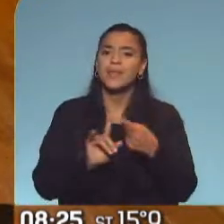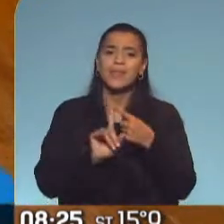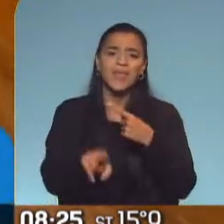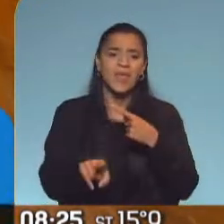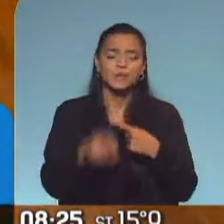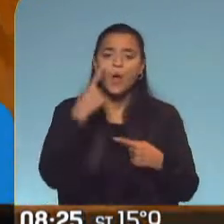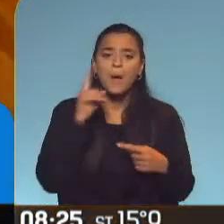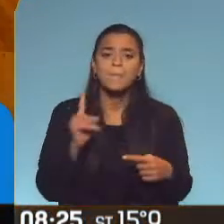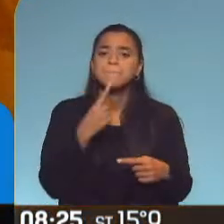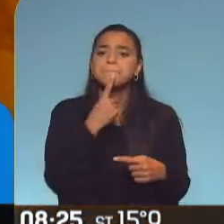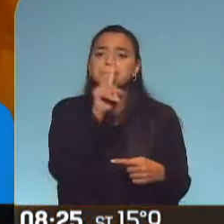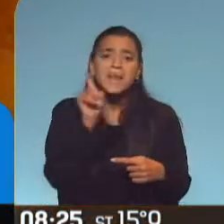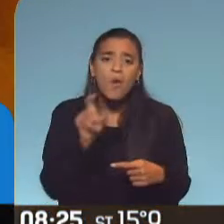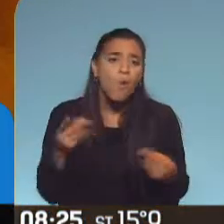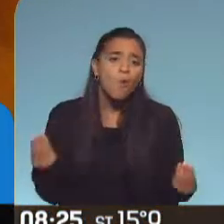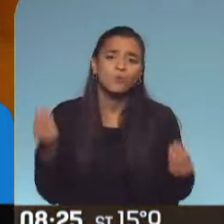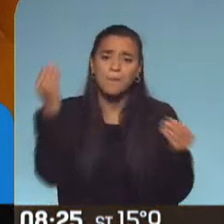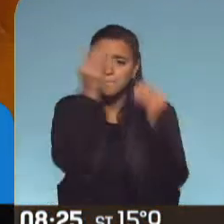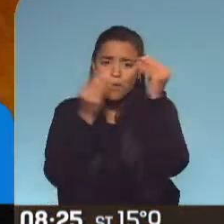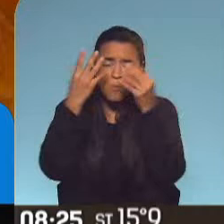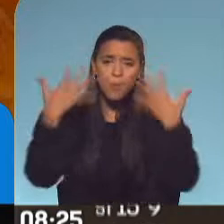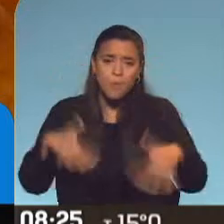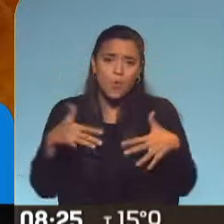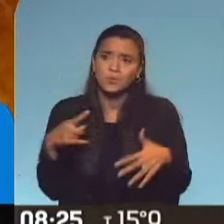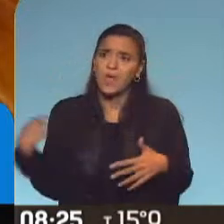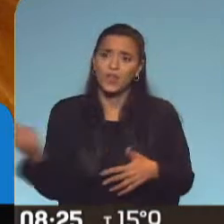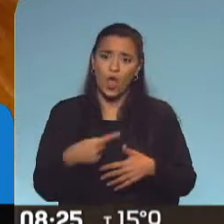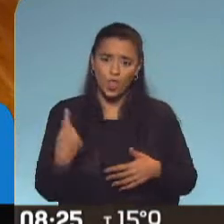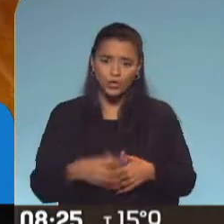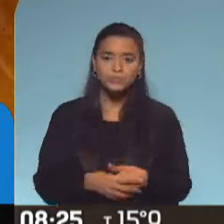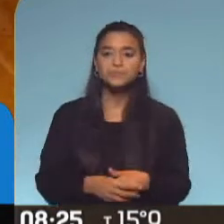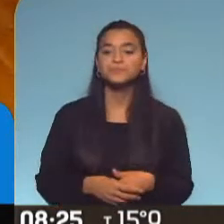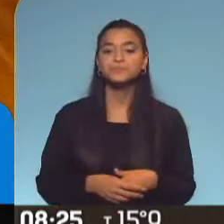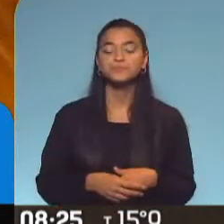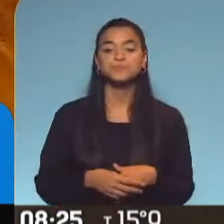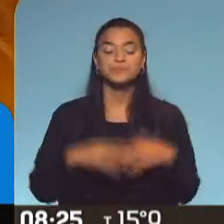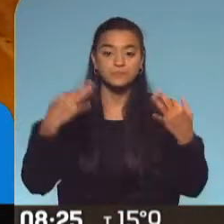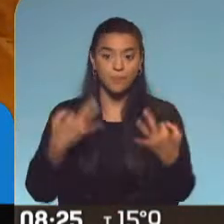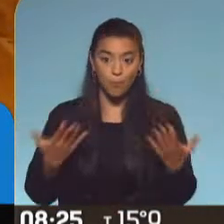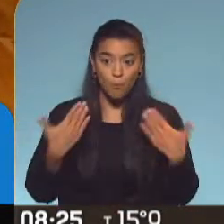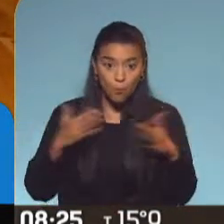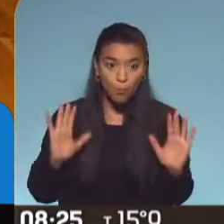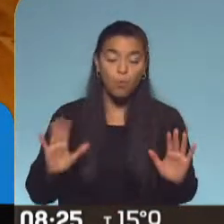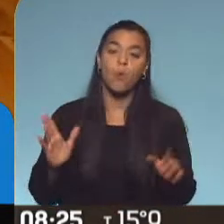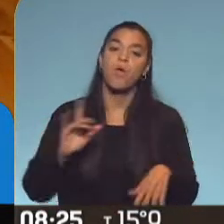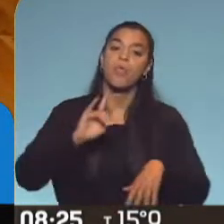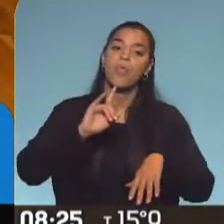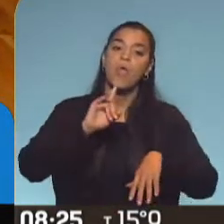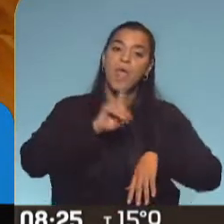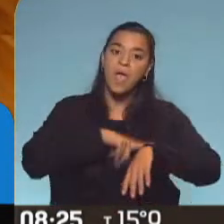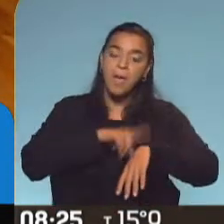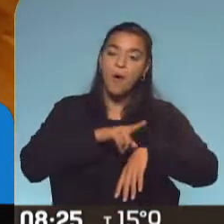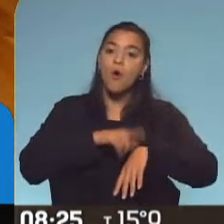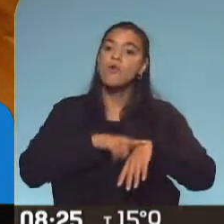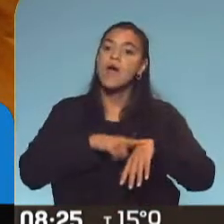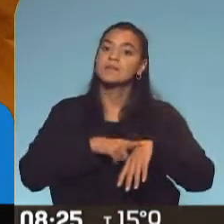a ver con la pregunta que preocupa a muchos y a todos. ¿Están dadas las condiciones para aumentar las horas de presencialidad